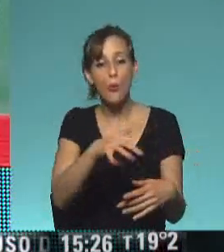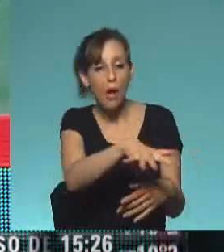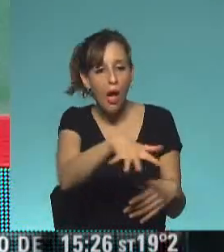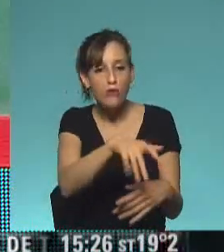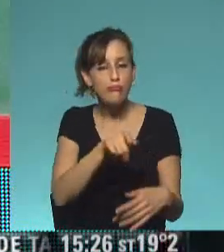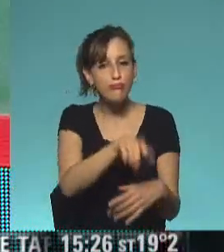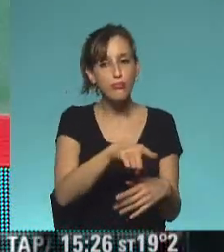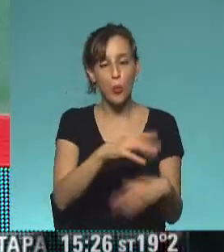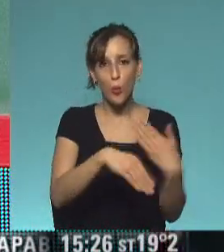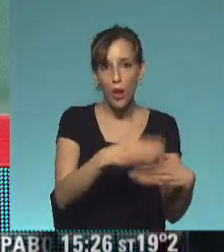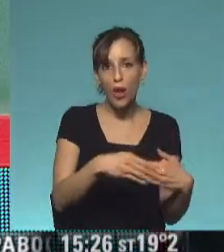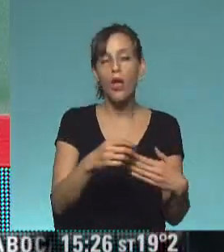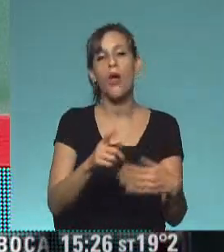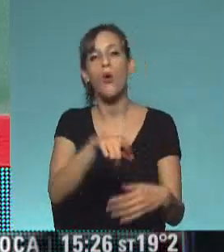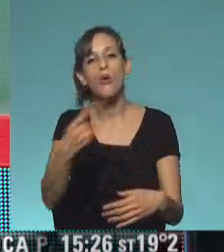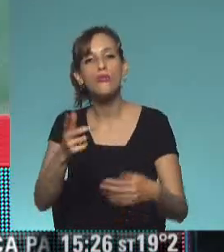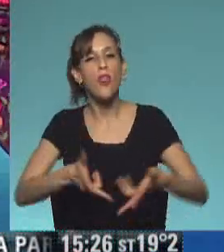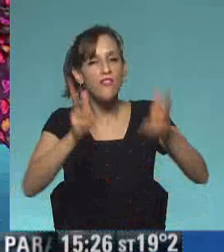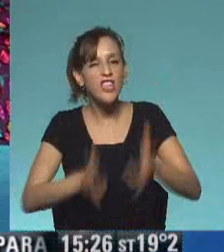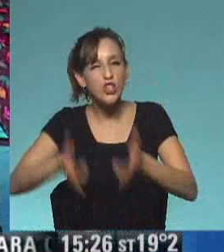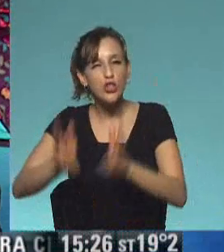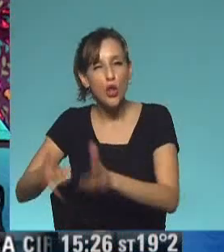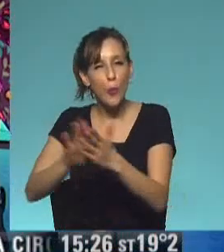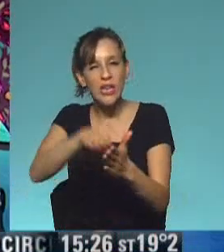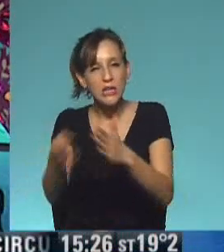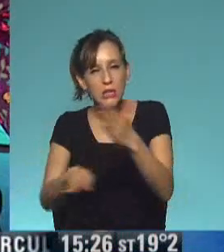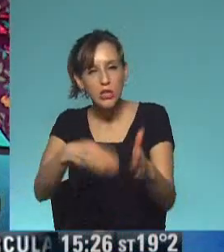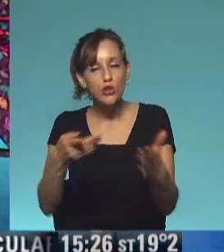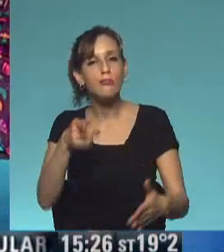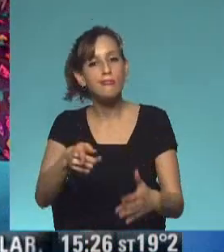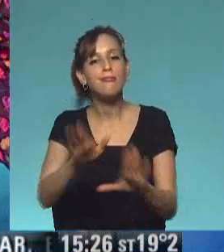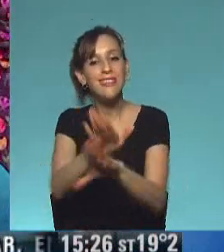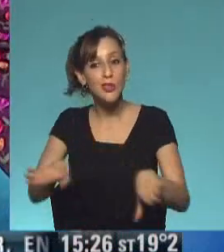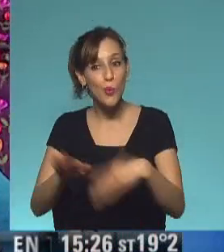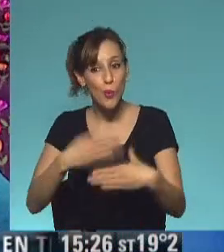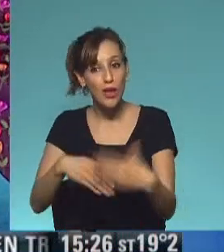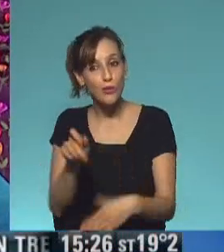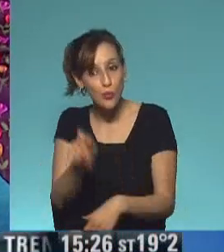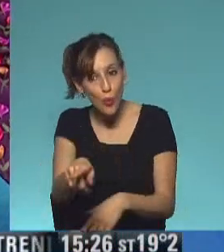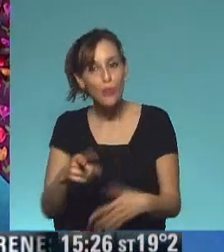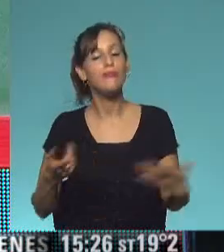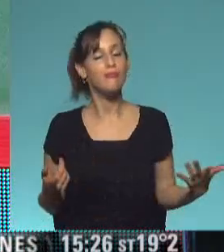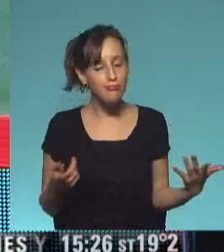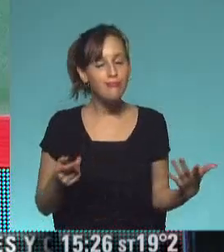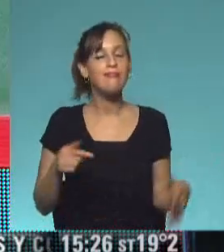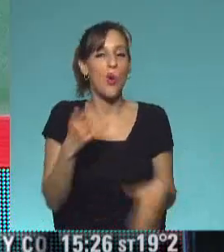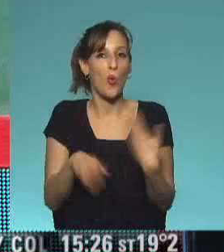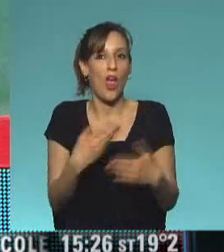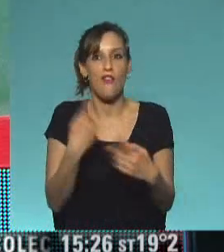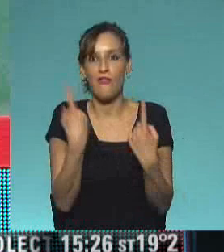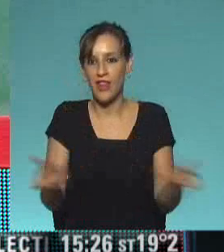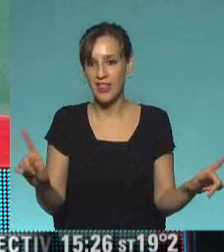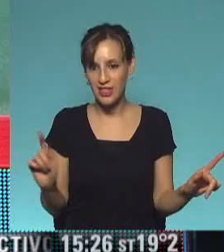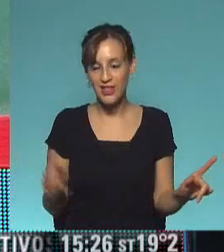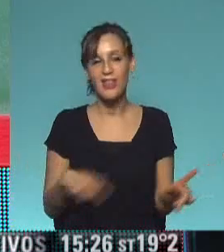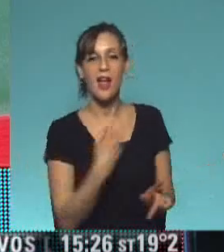había muchos edificios y muchos vecinos, y jugaban a diferentes cosas, algunos juegos que seguro juegan todos, otros que inventa cada uno